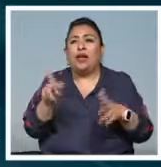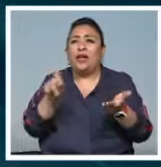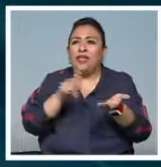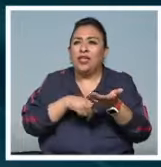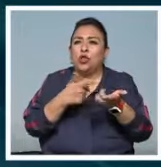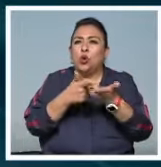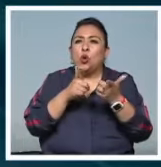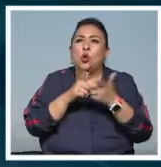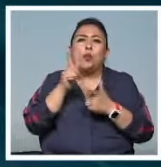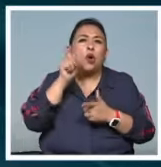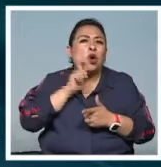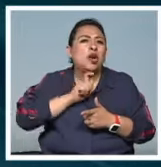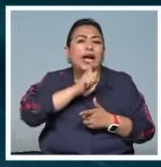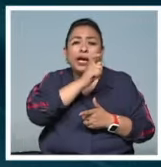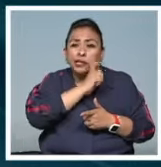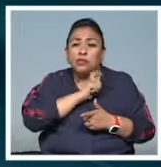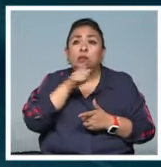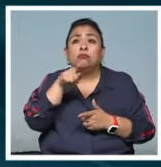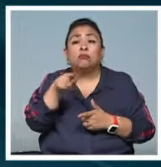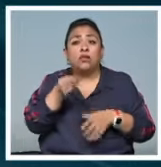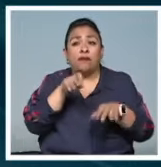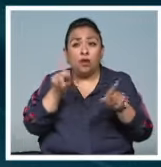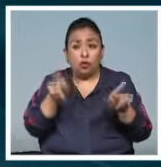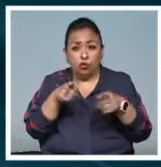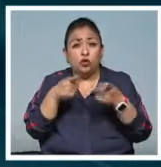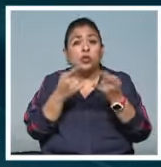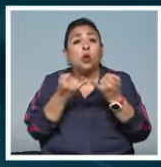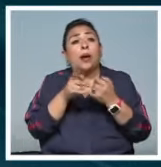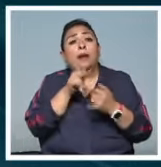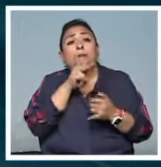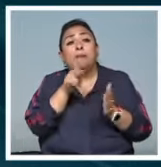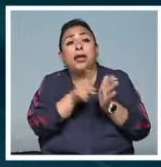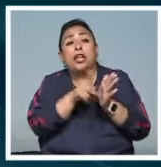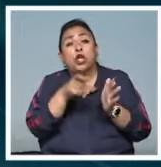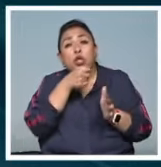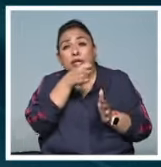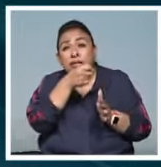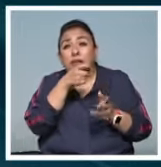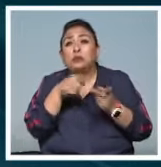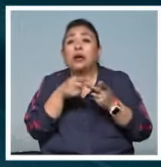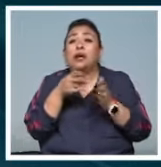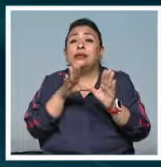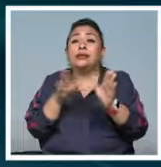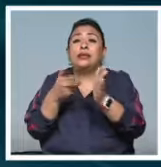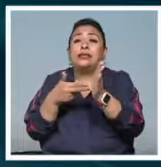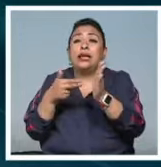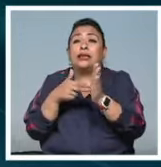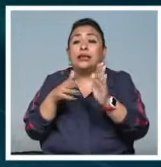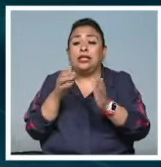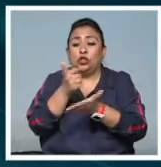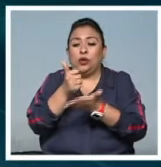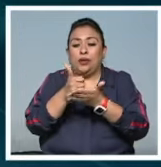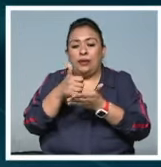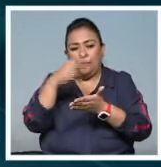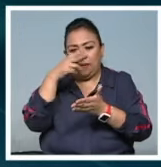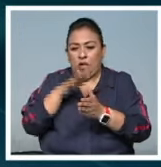Rastrillos y además de dedicarse a la música, era periodista e impartía talleres en la periferia de la Ciudad de México, por lo que